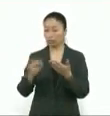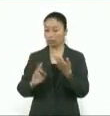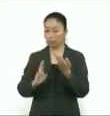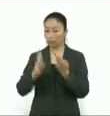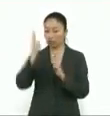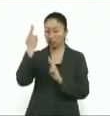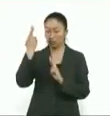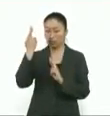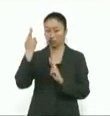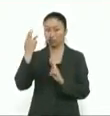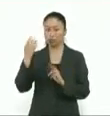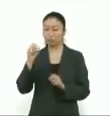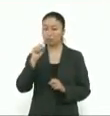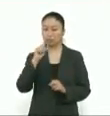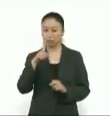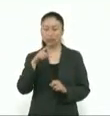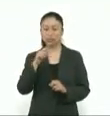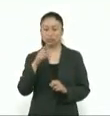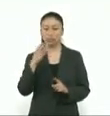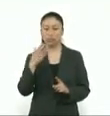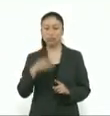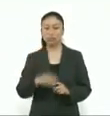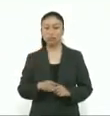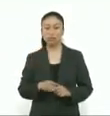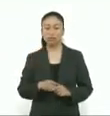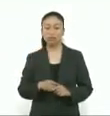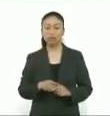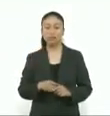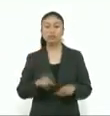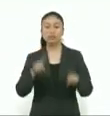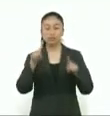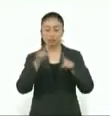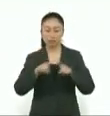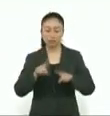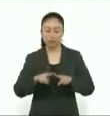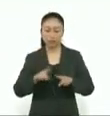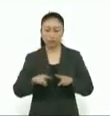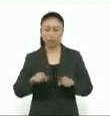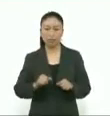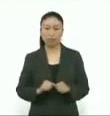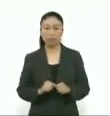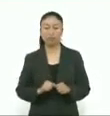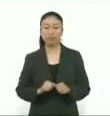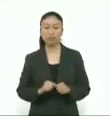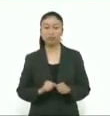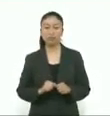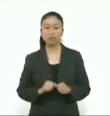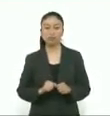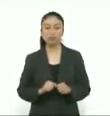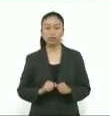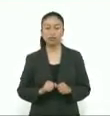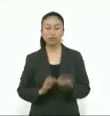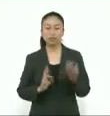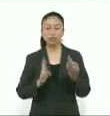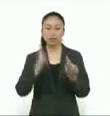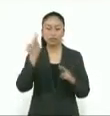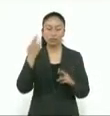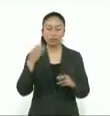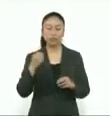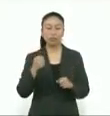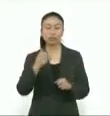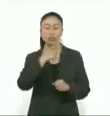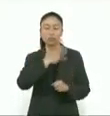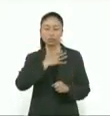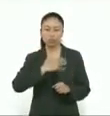Revolución Mexicana y en las distintas revueltas y movimientos por la democracia y la justicia